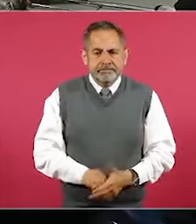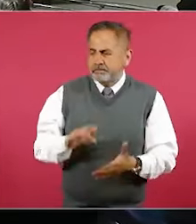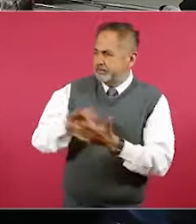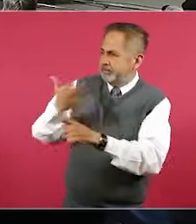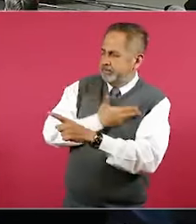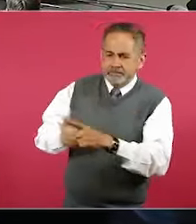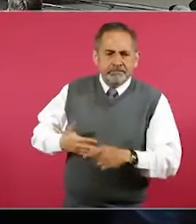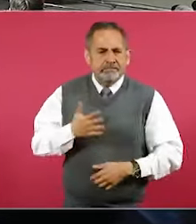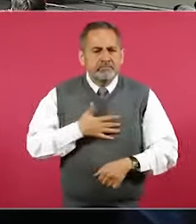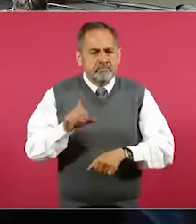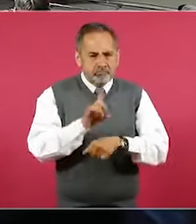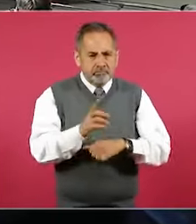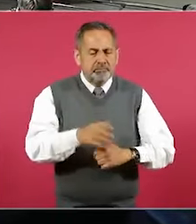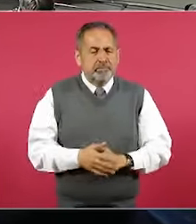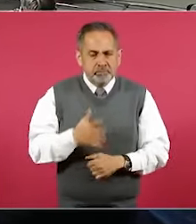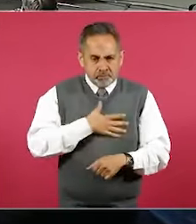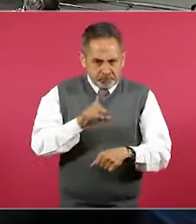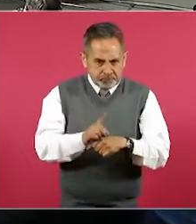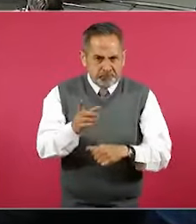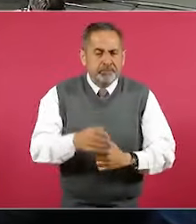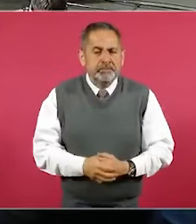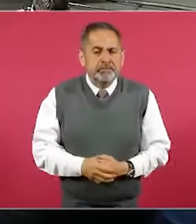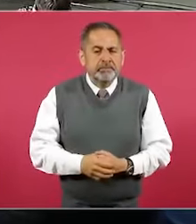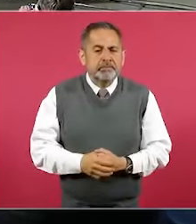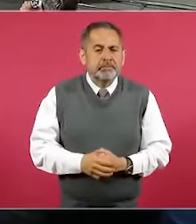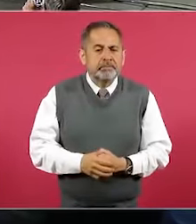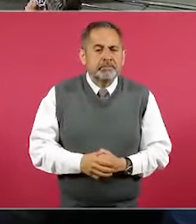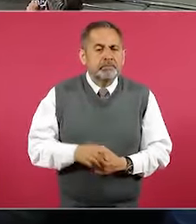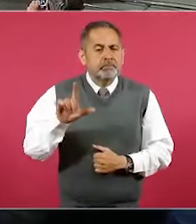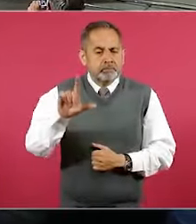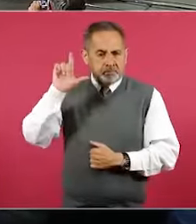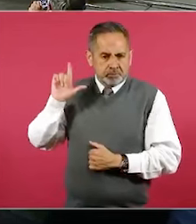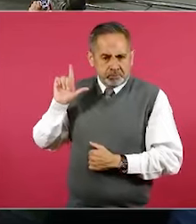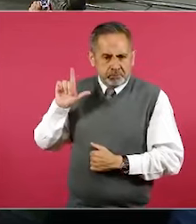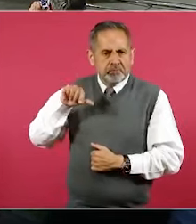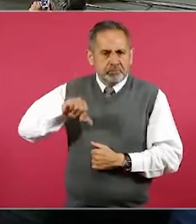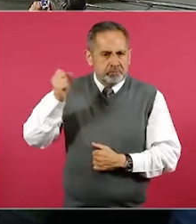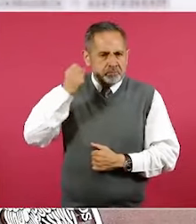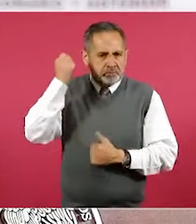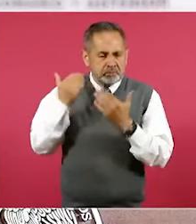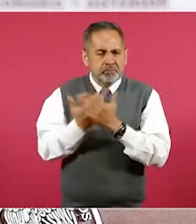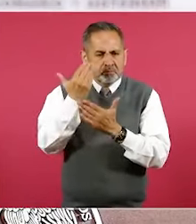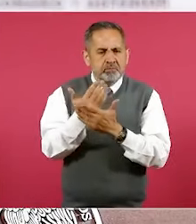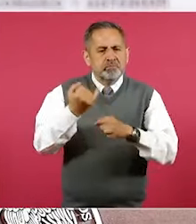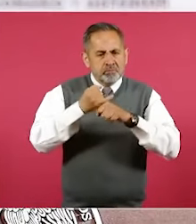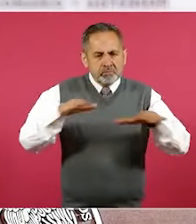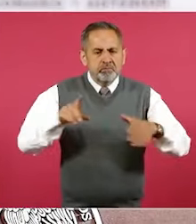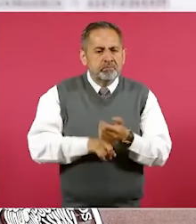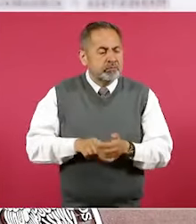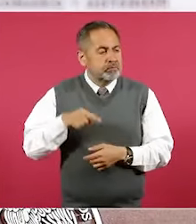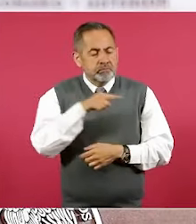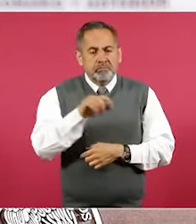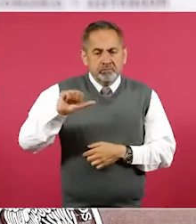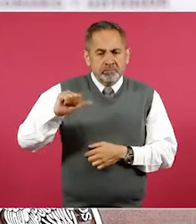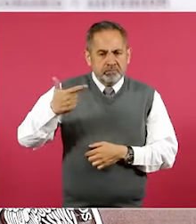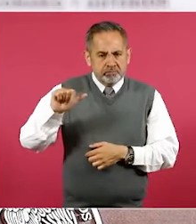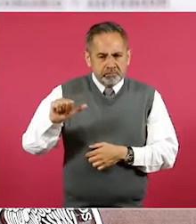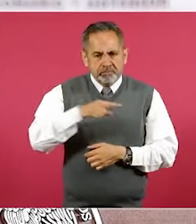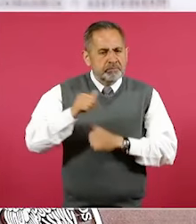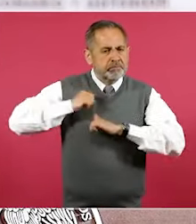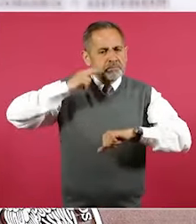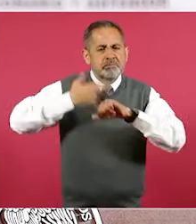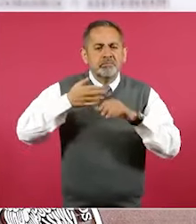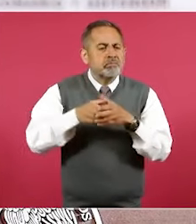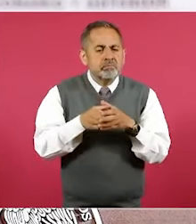Gracias, señor presidente. Buenos días. Buenos días. El lunes ya habíamos informado aquí en la mañanera que el Archivo General Agrario es la institución